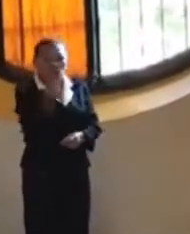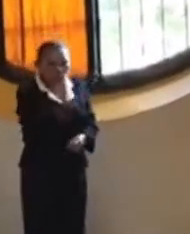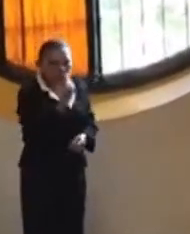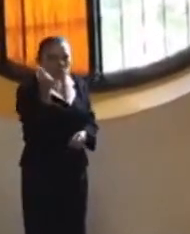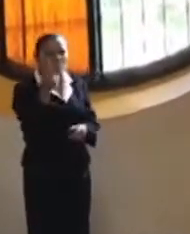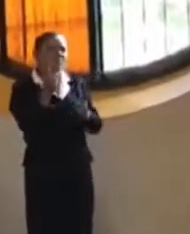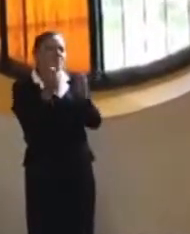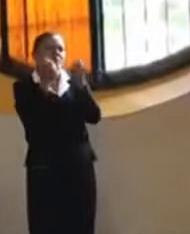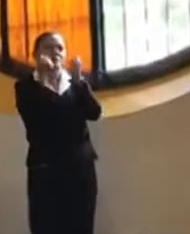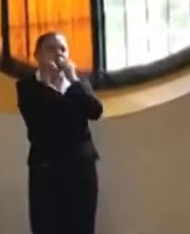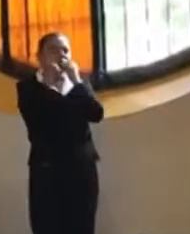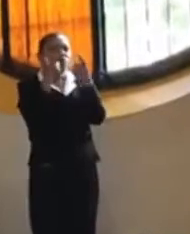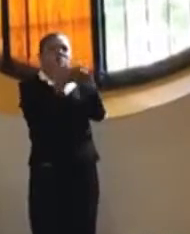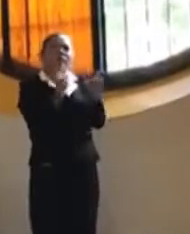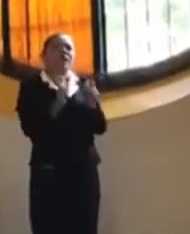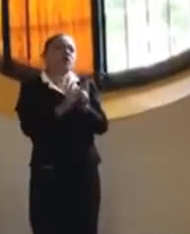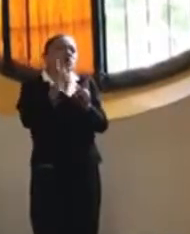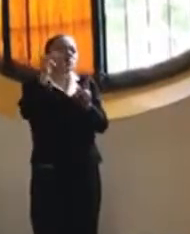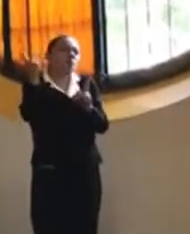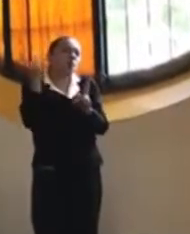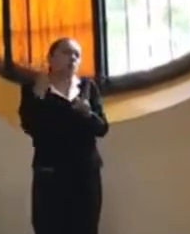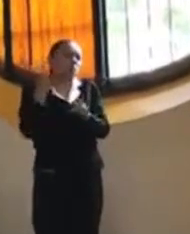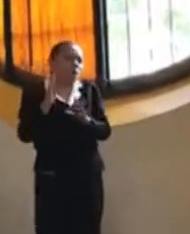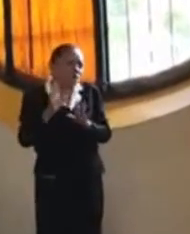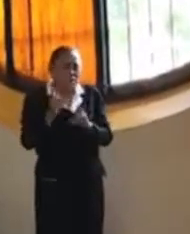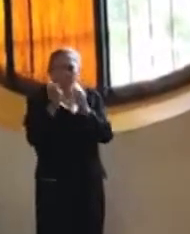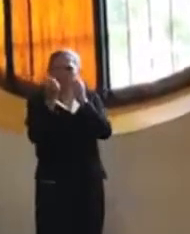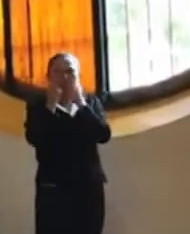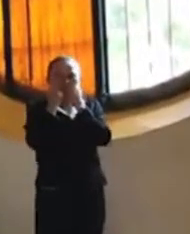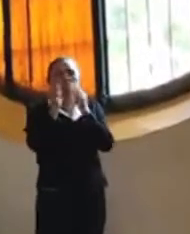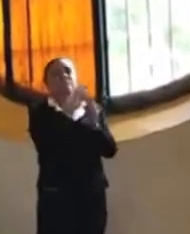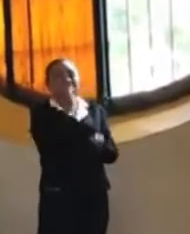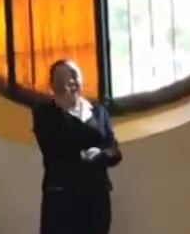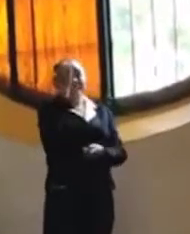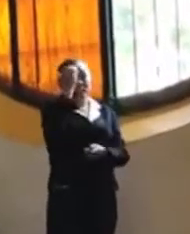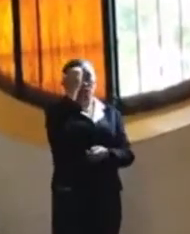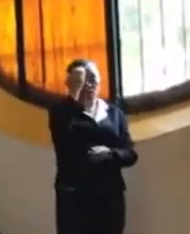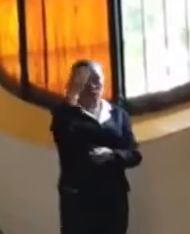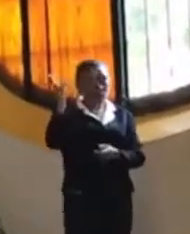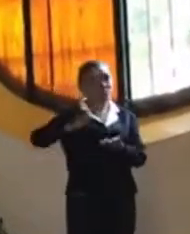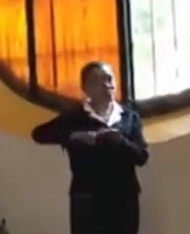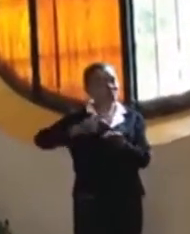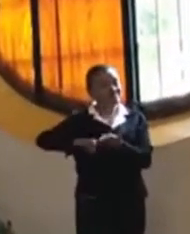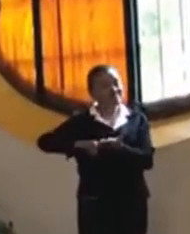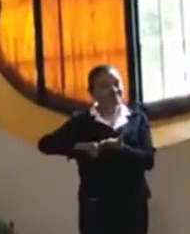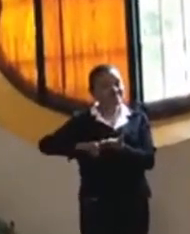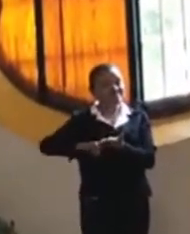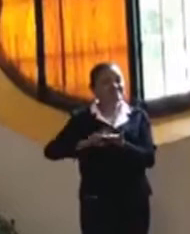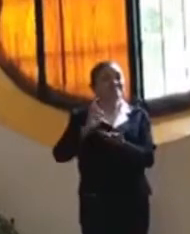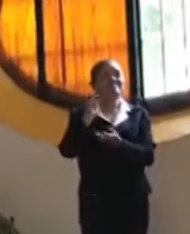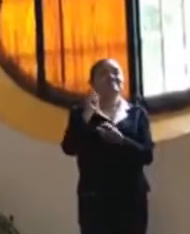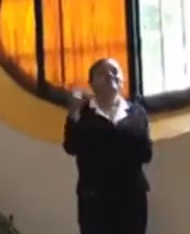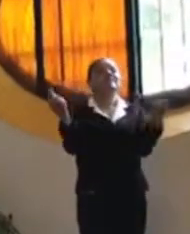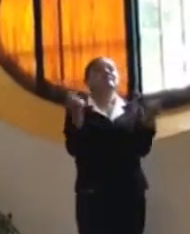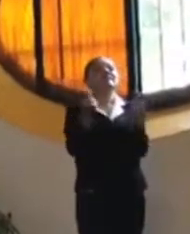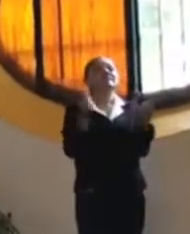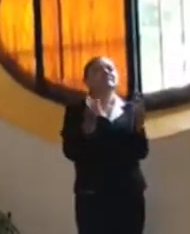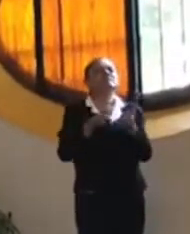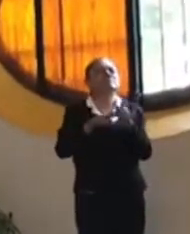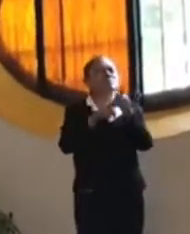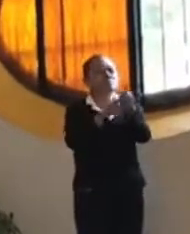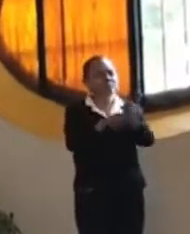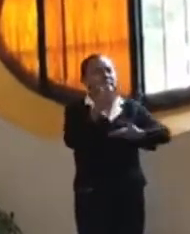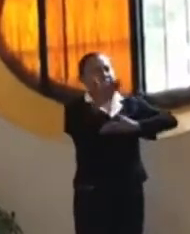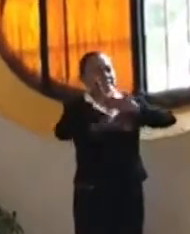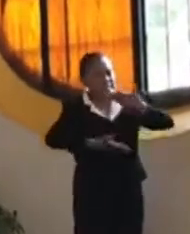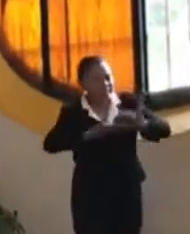más allá de los partidos, se les reconoce sus cualidades, sus capacidades, y requerimos que sigan sirviendo al país